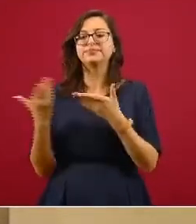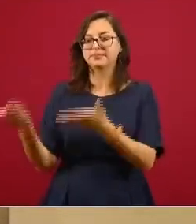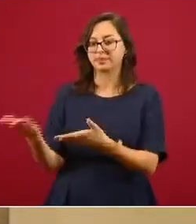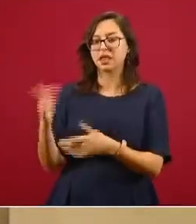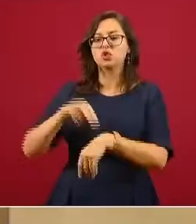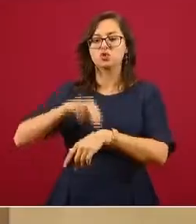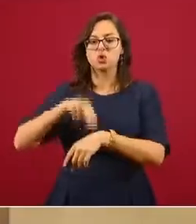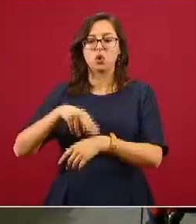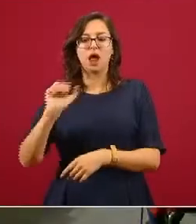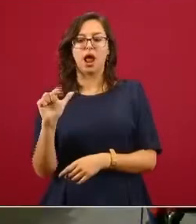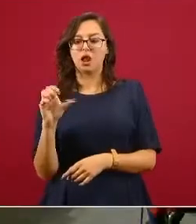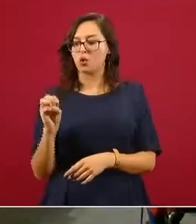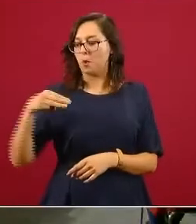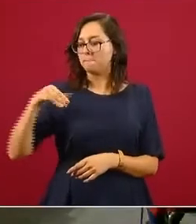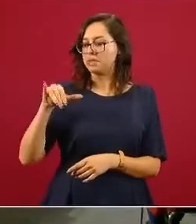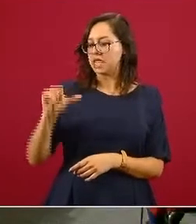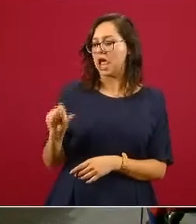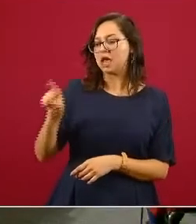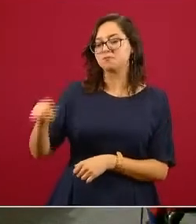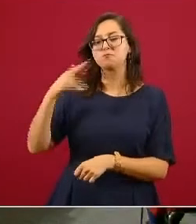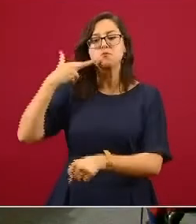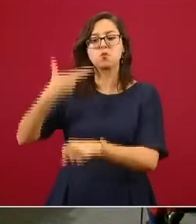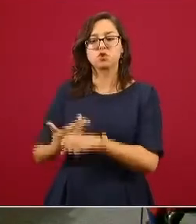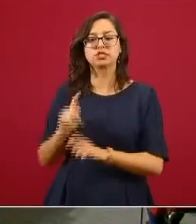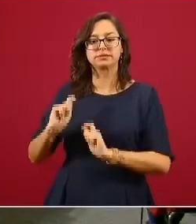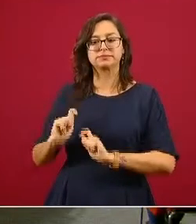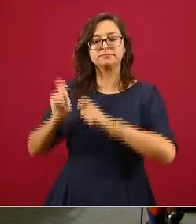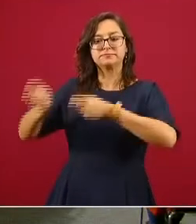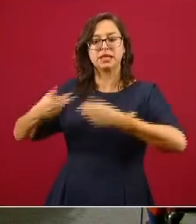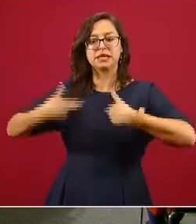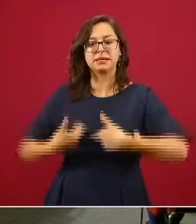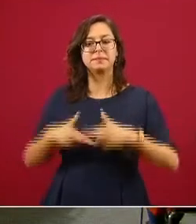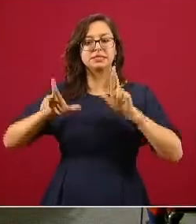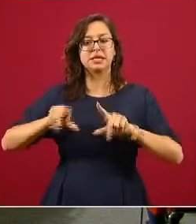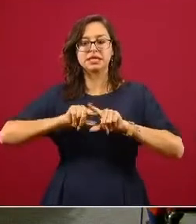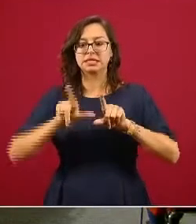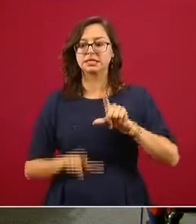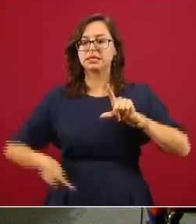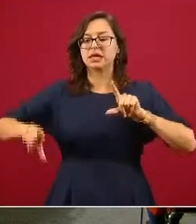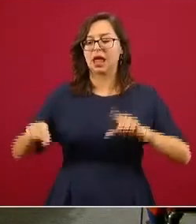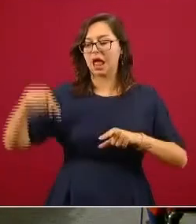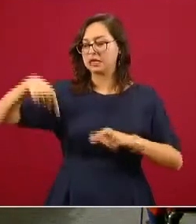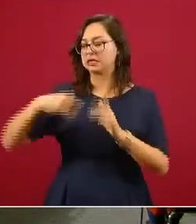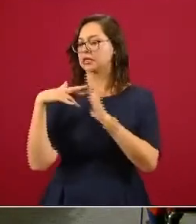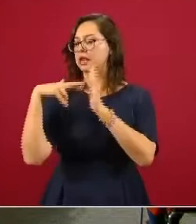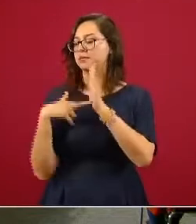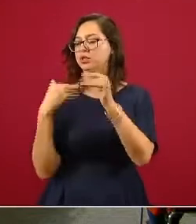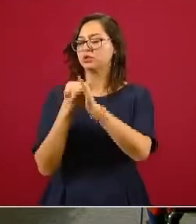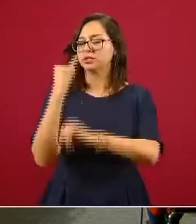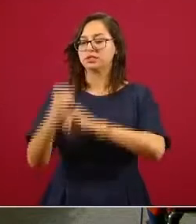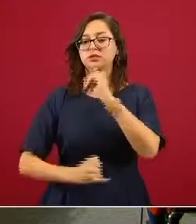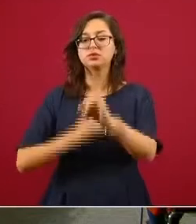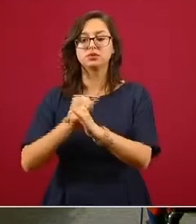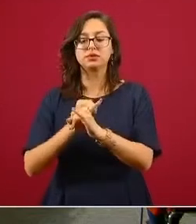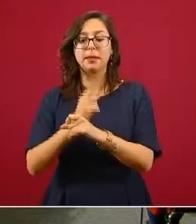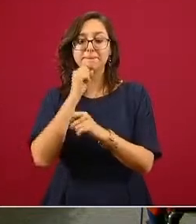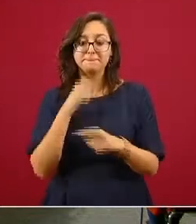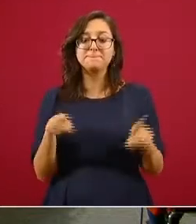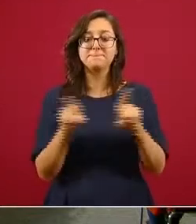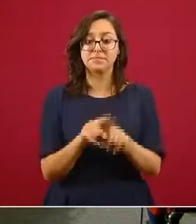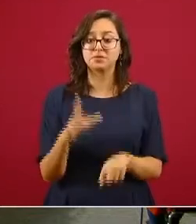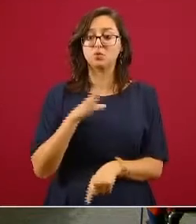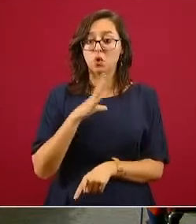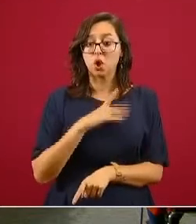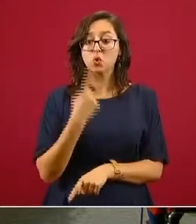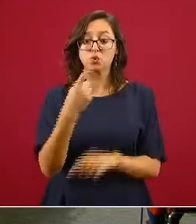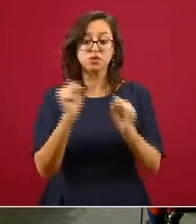Luis Alomía, la persona designada como punto focal nacional para el Reglamento Sanitario Internacional. Y hay un sistema de